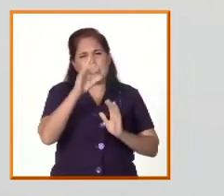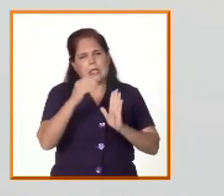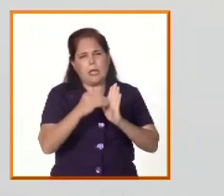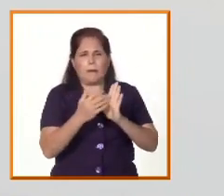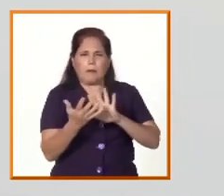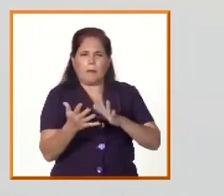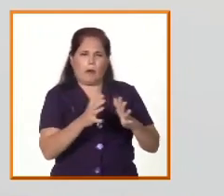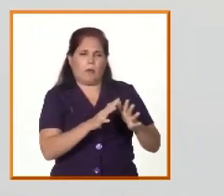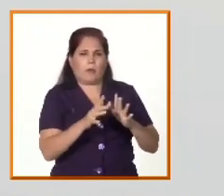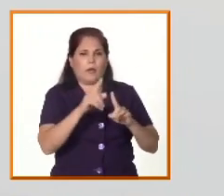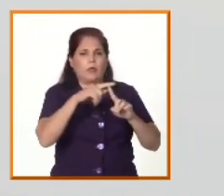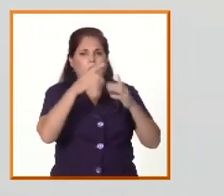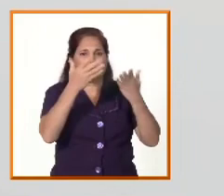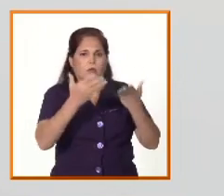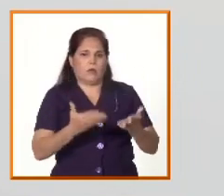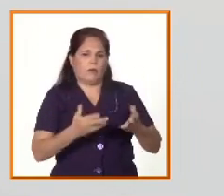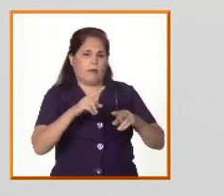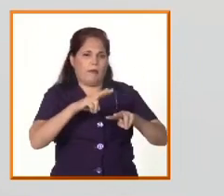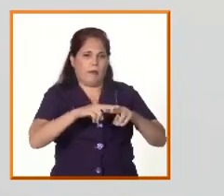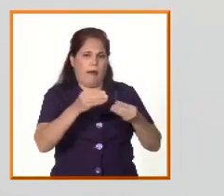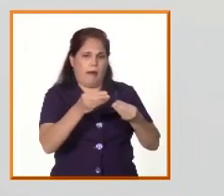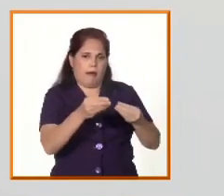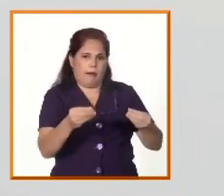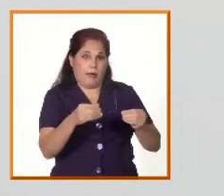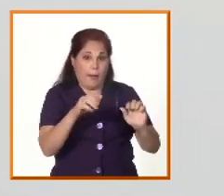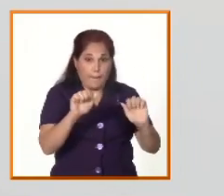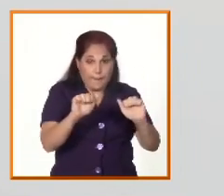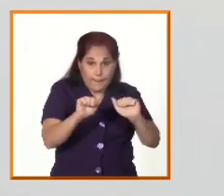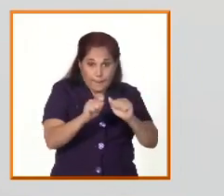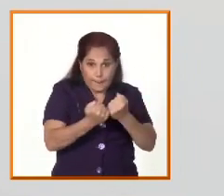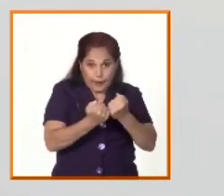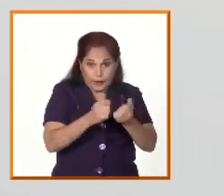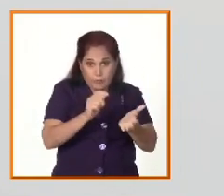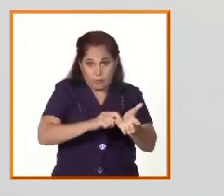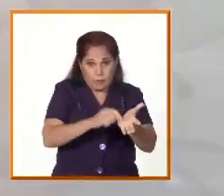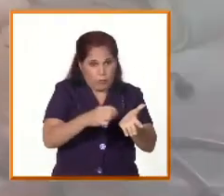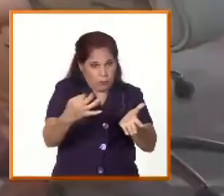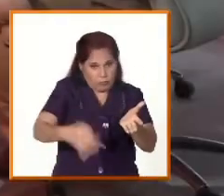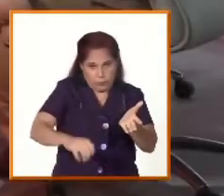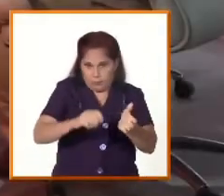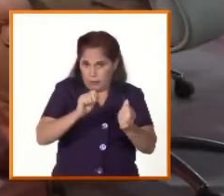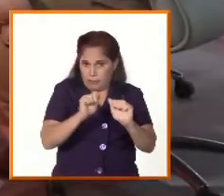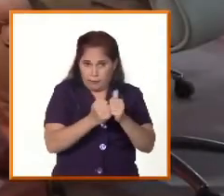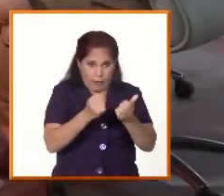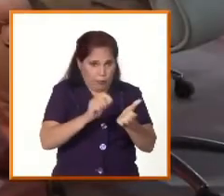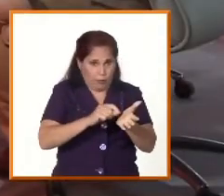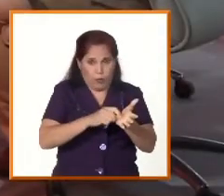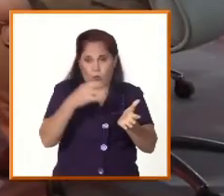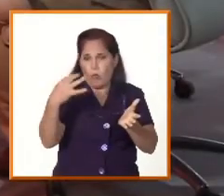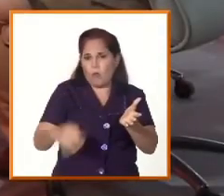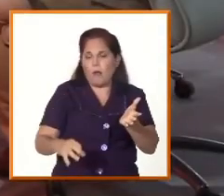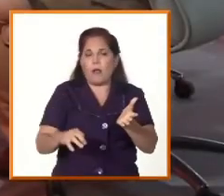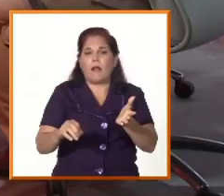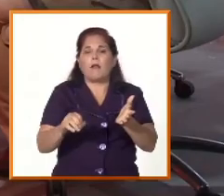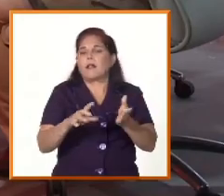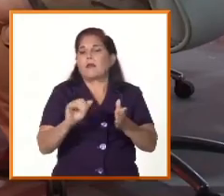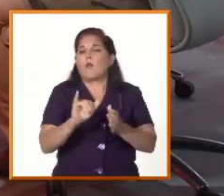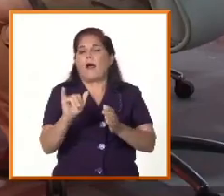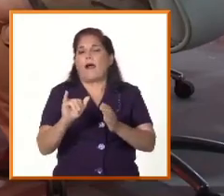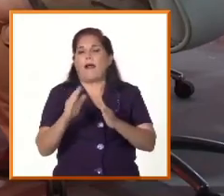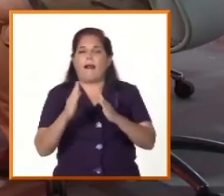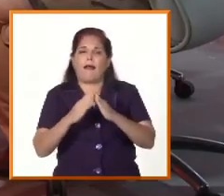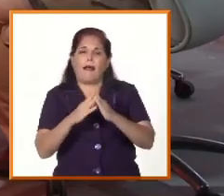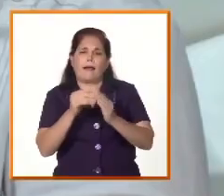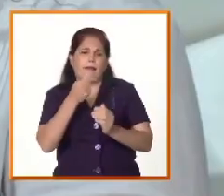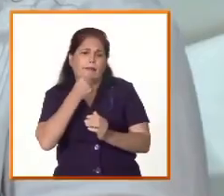quinientos toneladas de harinas y el pan de la canasta familiar normal y el pan de los consumos sociales ha